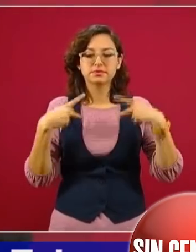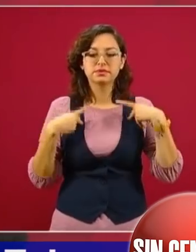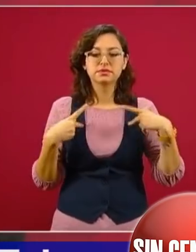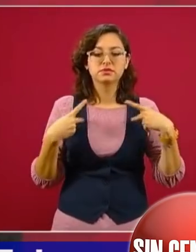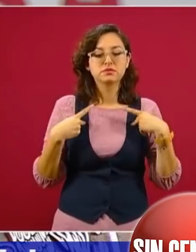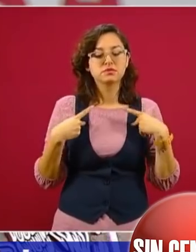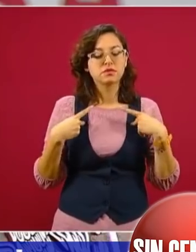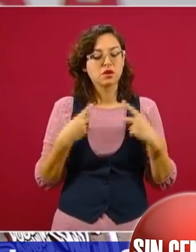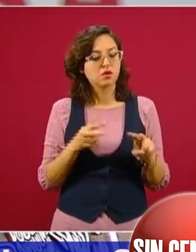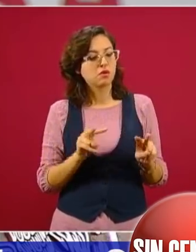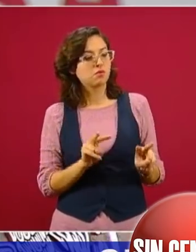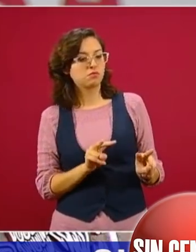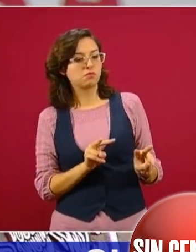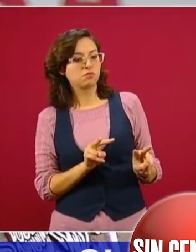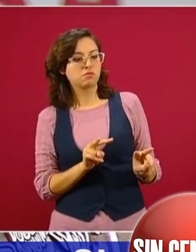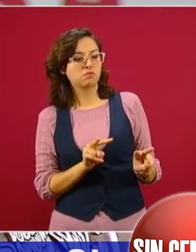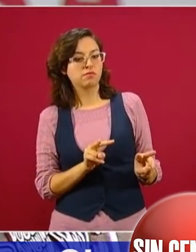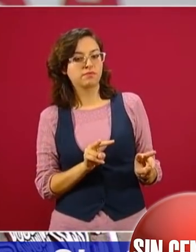se les veía